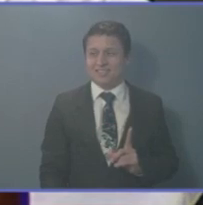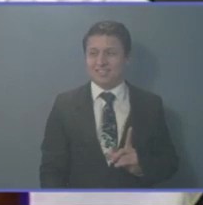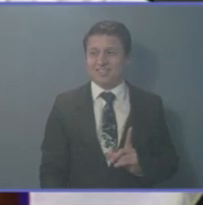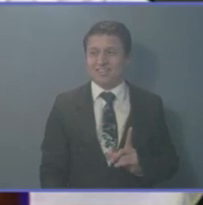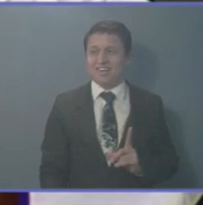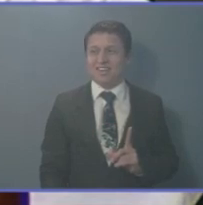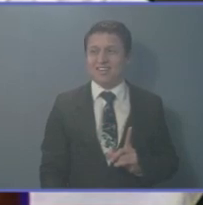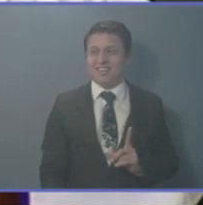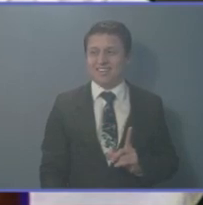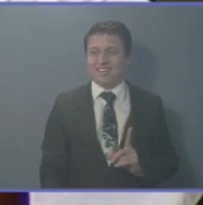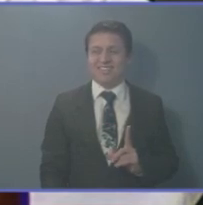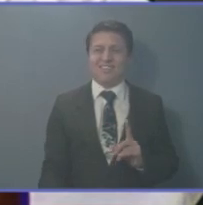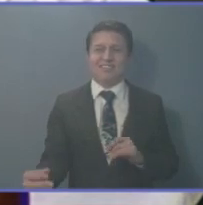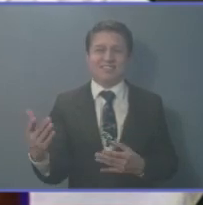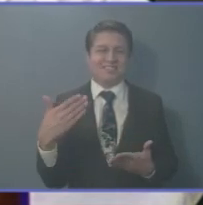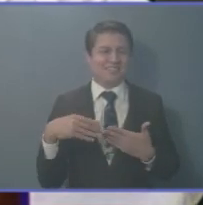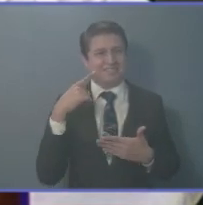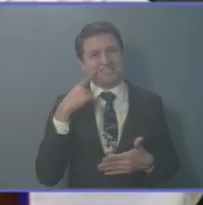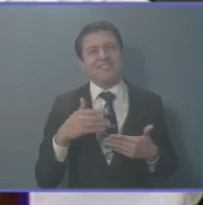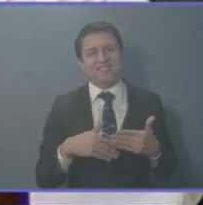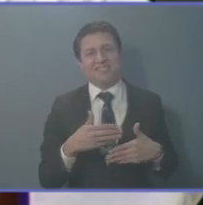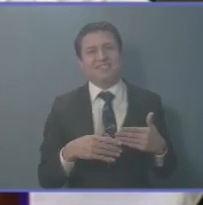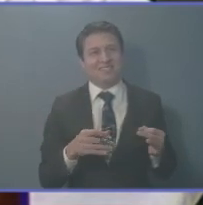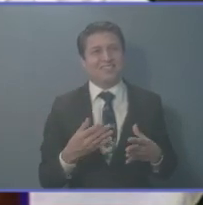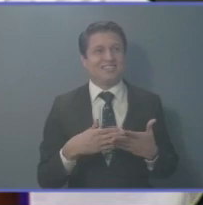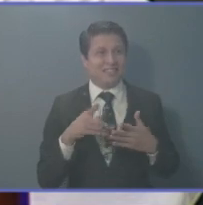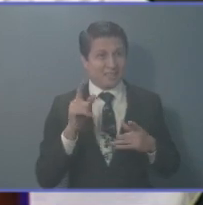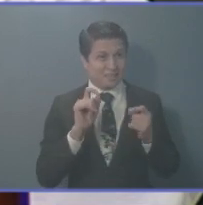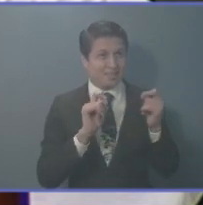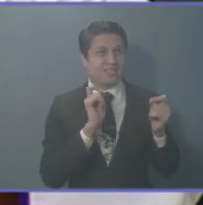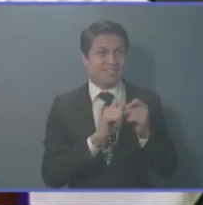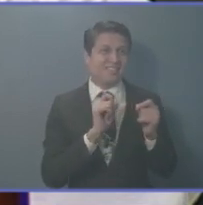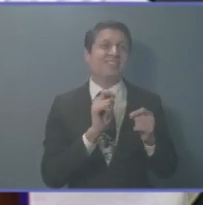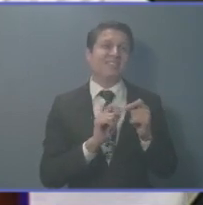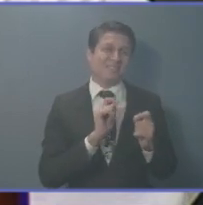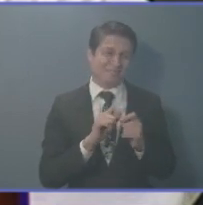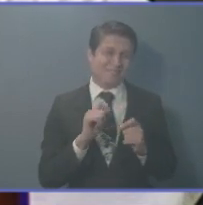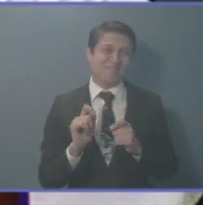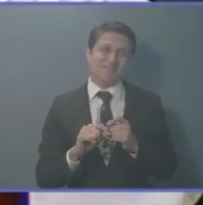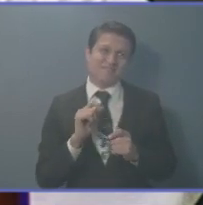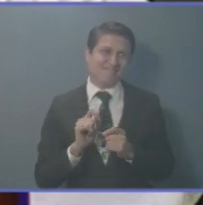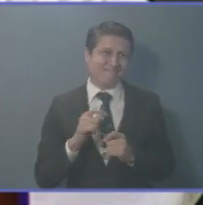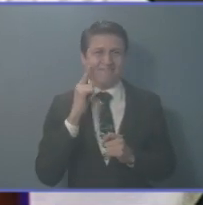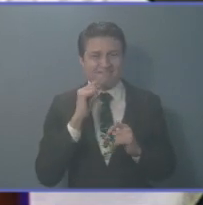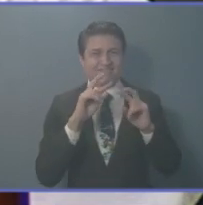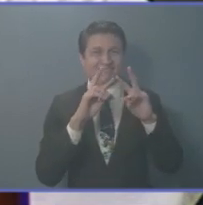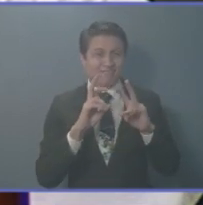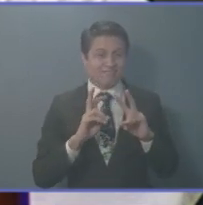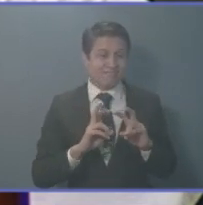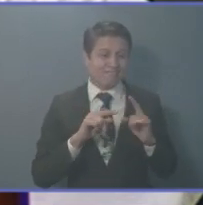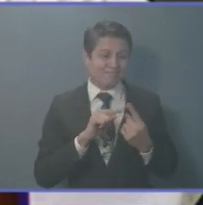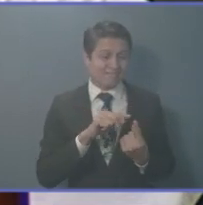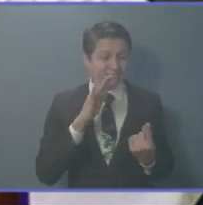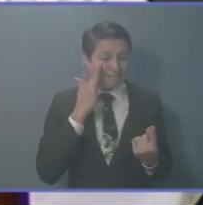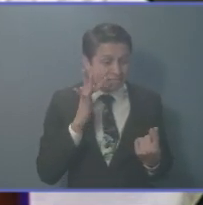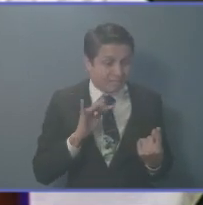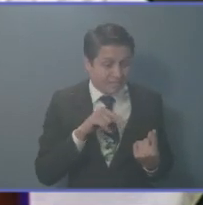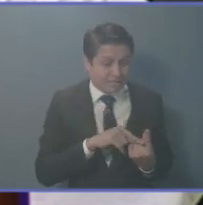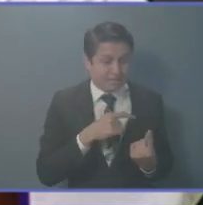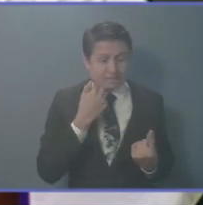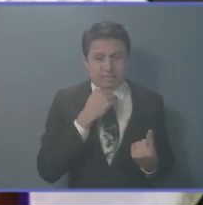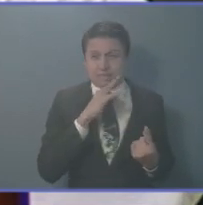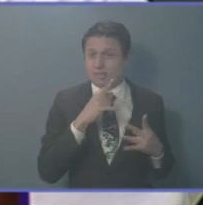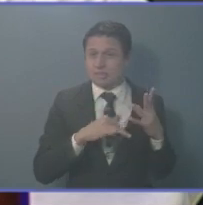la de su entorno comunitario y de sus respectivas familias. Si la evaluación de la persona que hubiese sido sorprendida incumpliendo